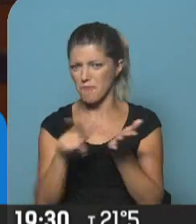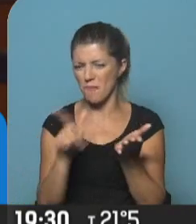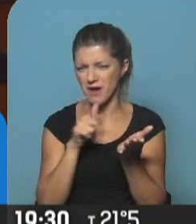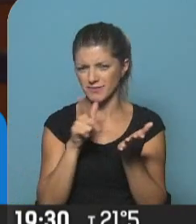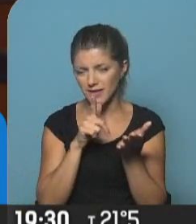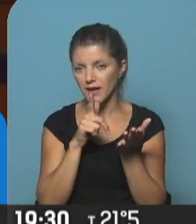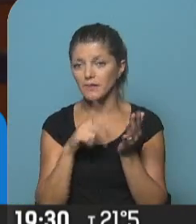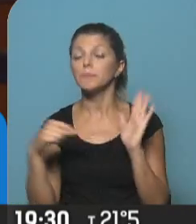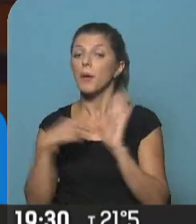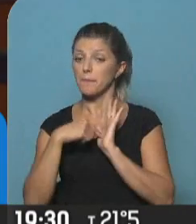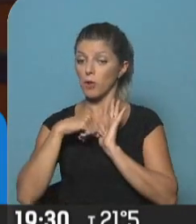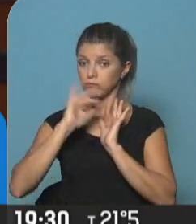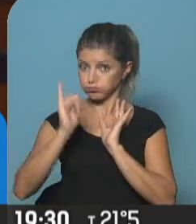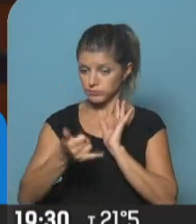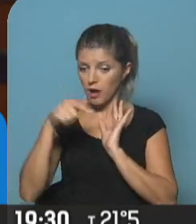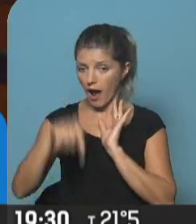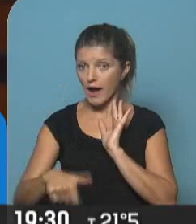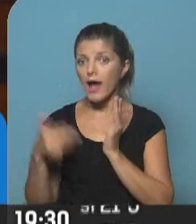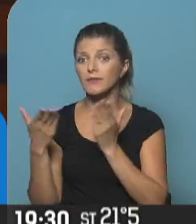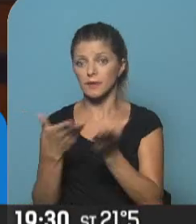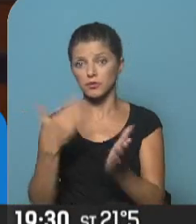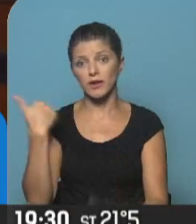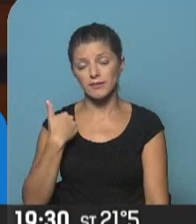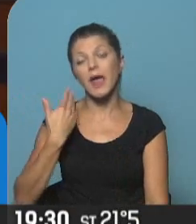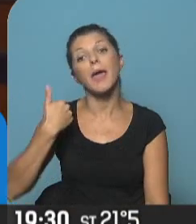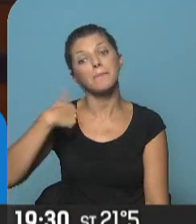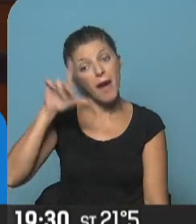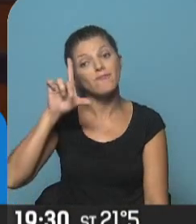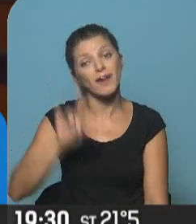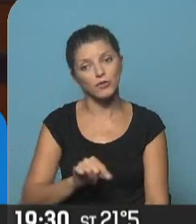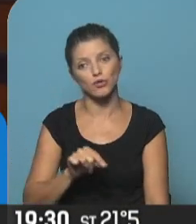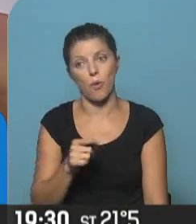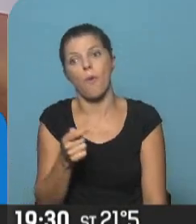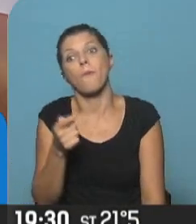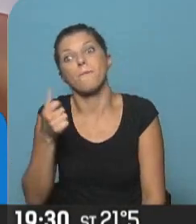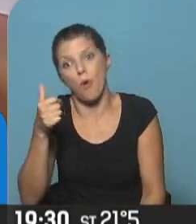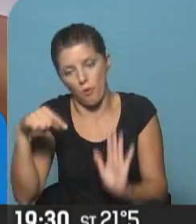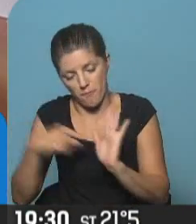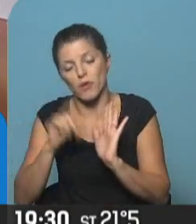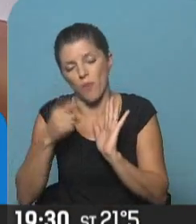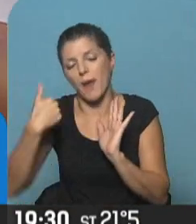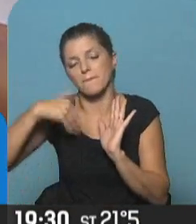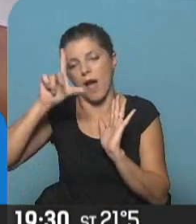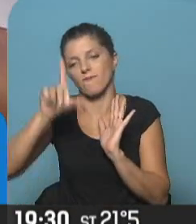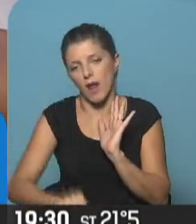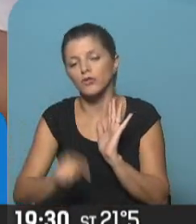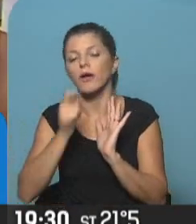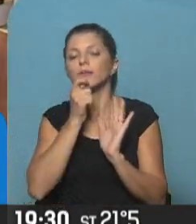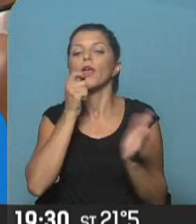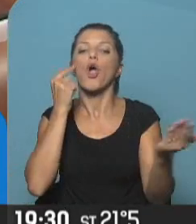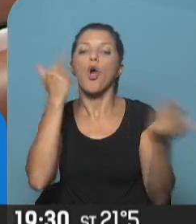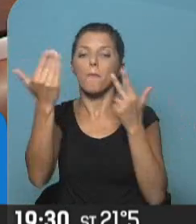los servicios en Argentina resultan un poco más baratos, ya no tanto más baratos, pero sí, todavía un poco más baratos que los